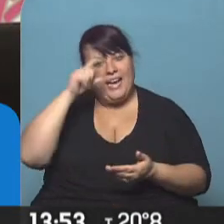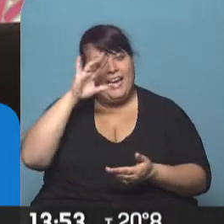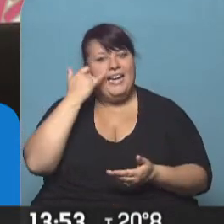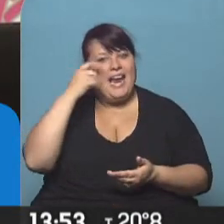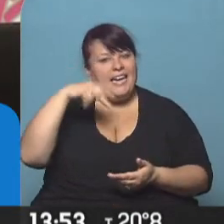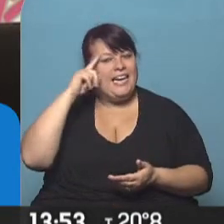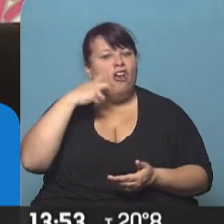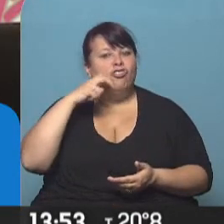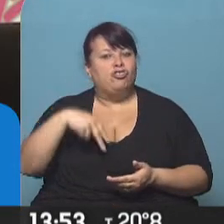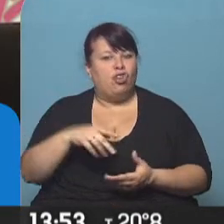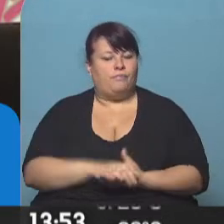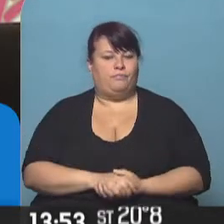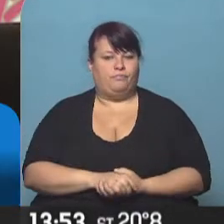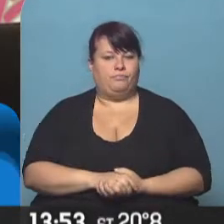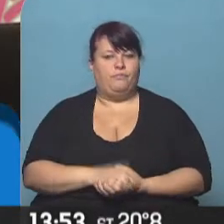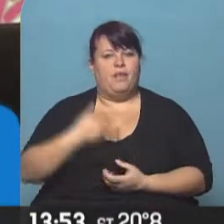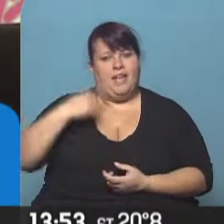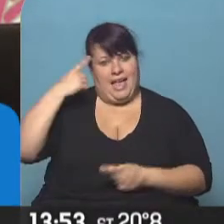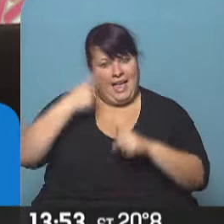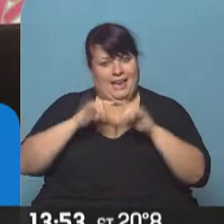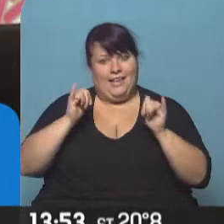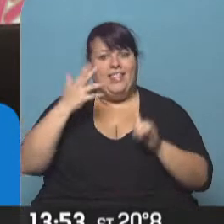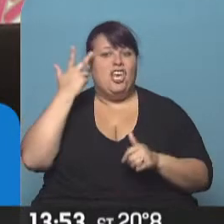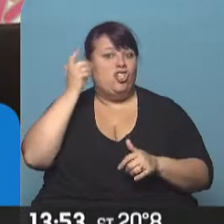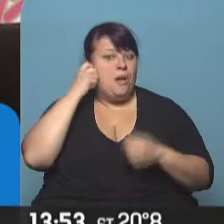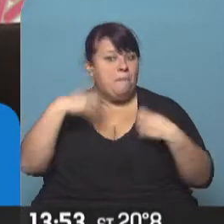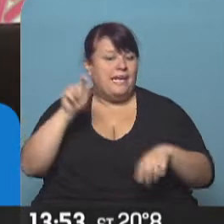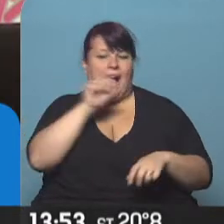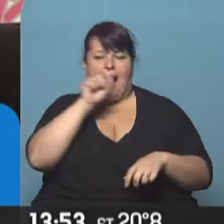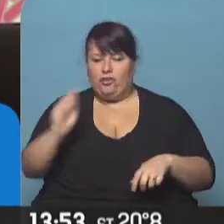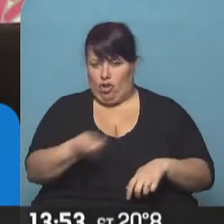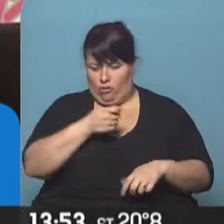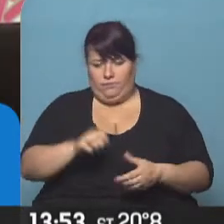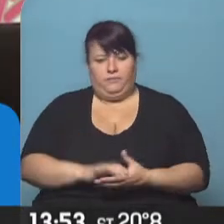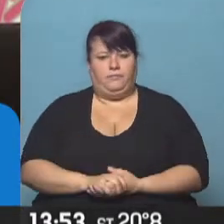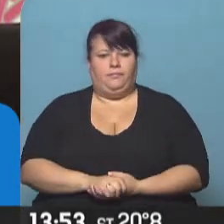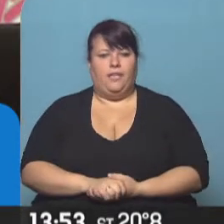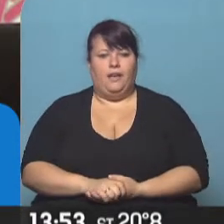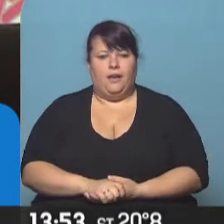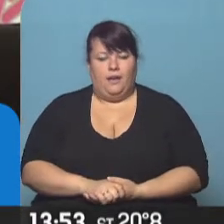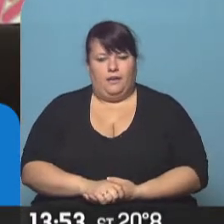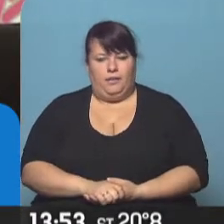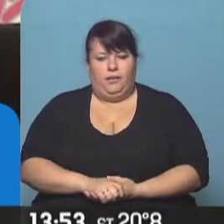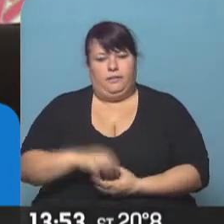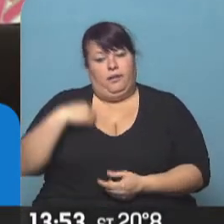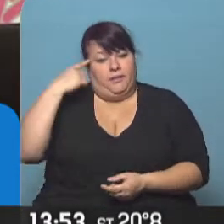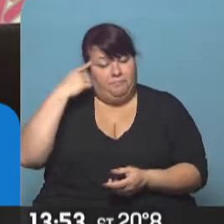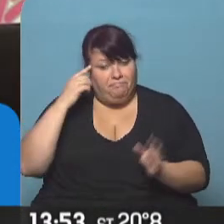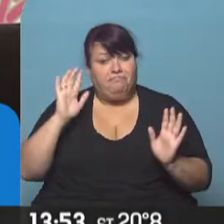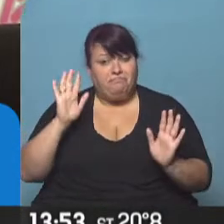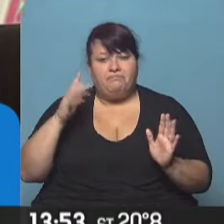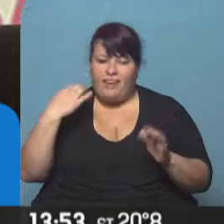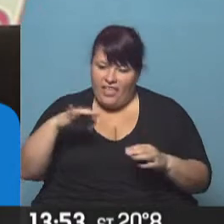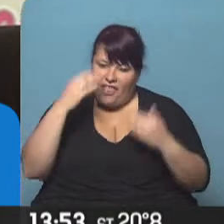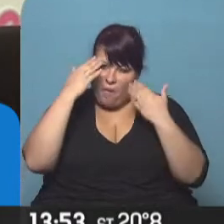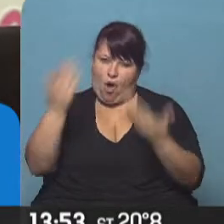Nelson, que fui aquel chico de 18 años cuando empecé a cantar rock and roll, y dije, merece